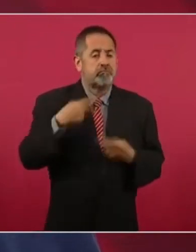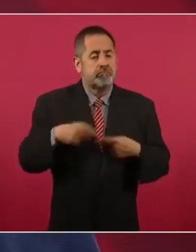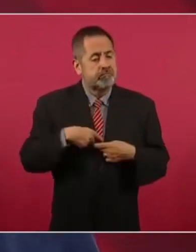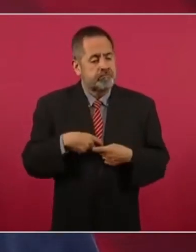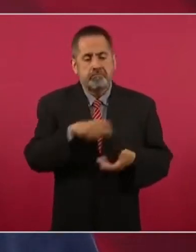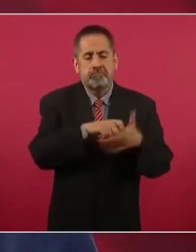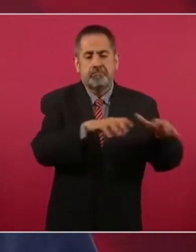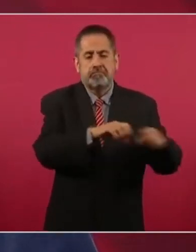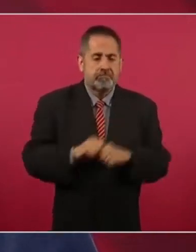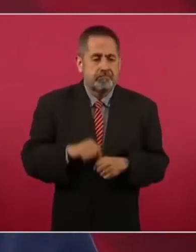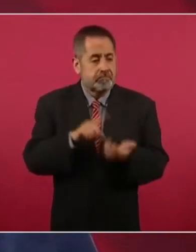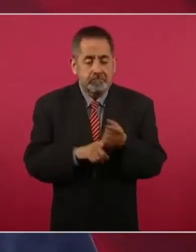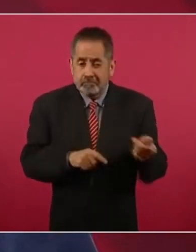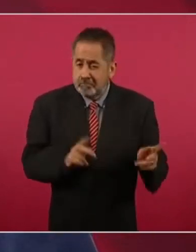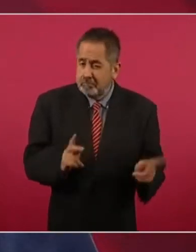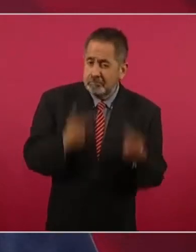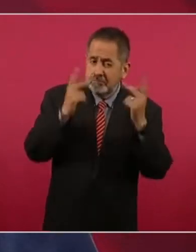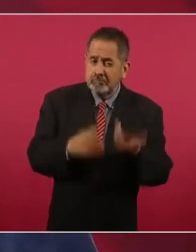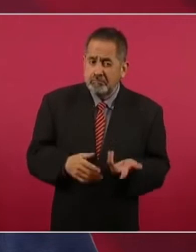las acciones de Idebrand,